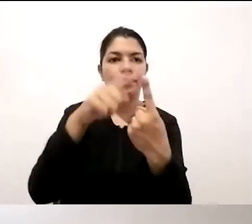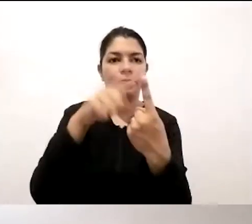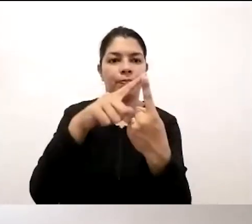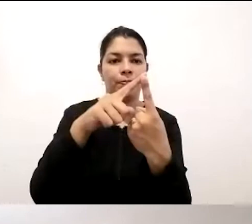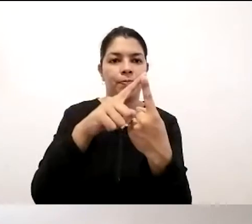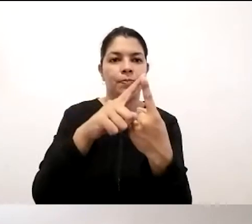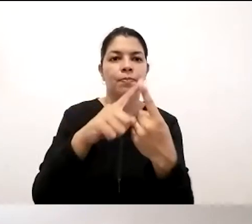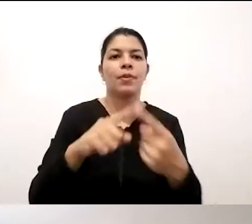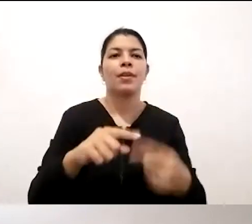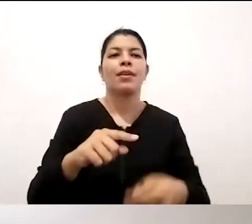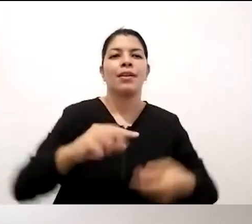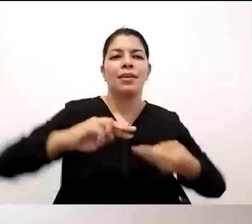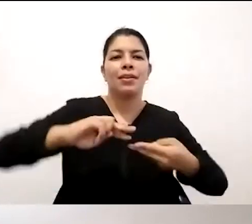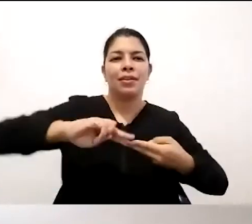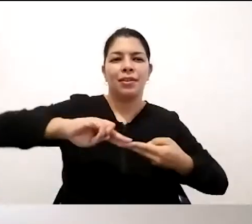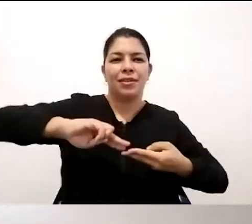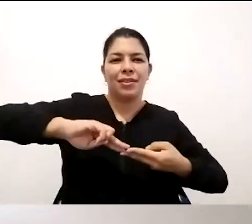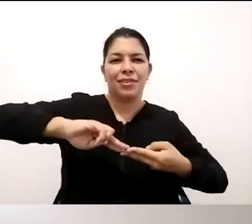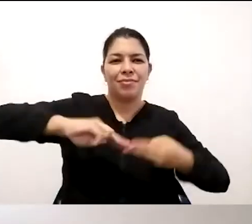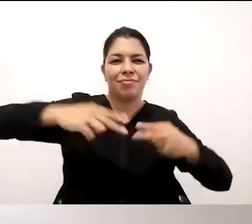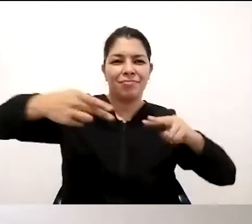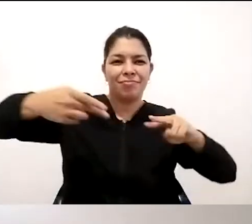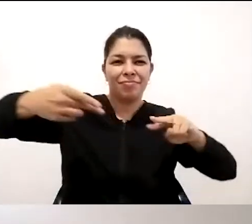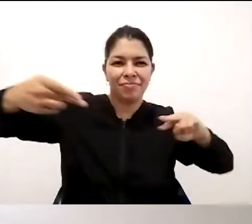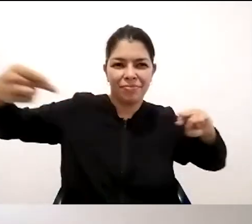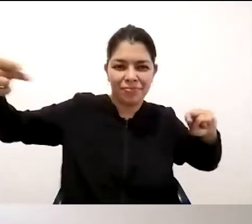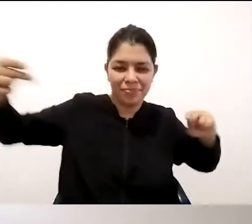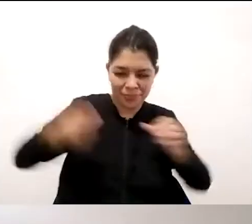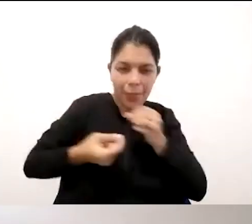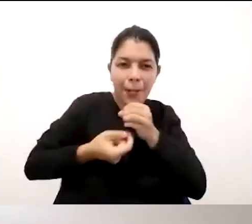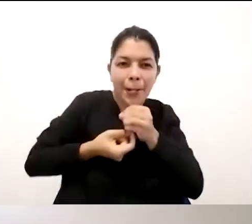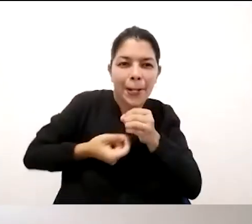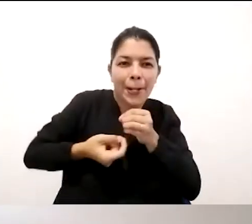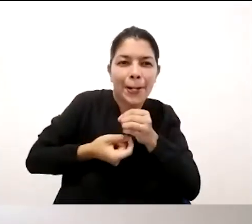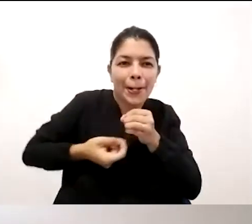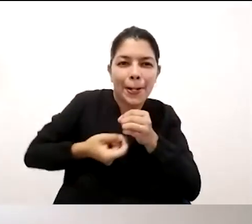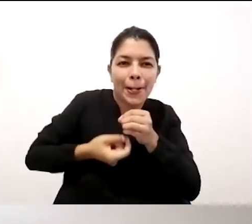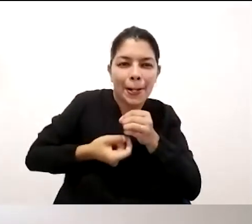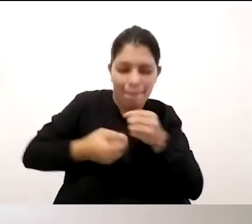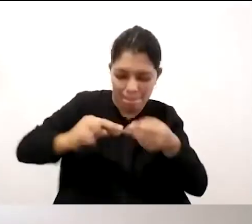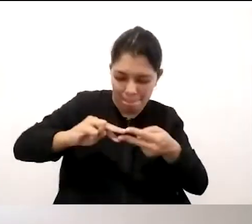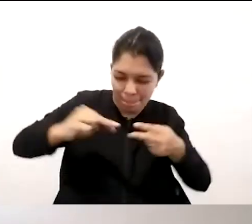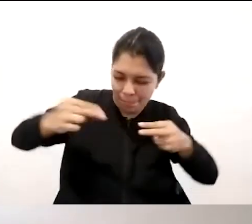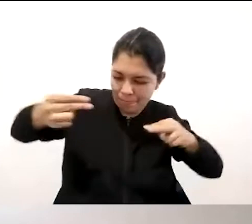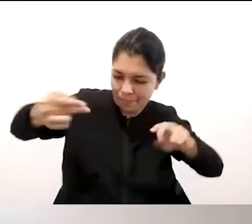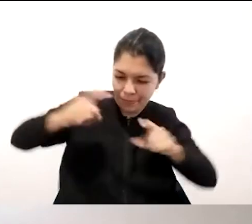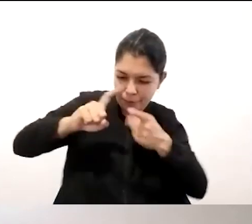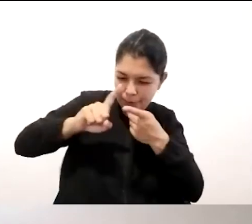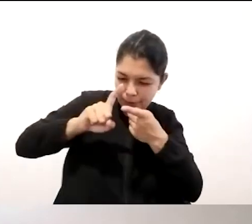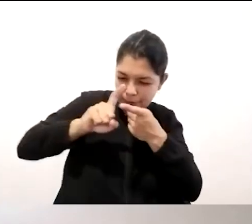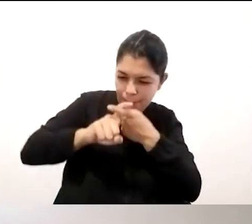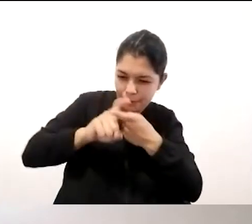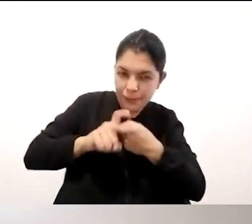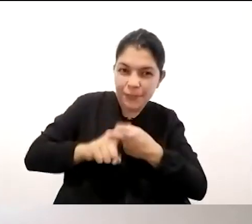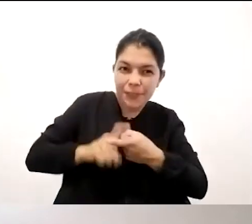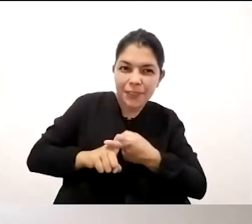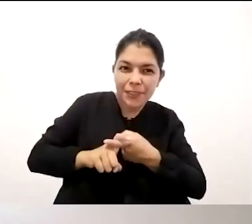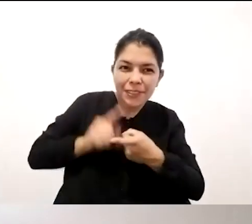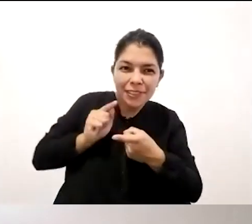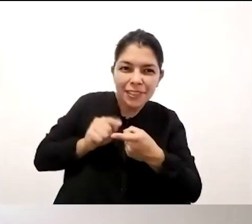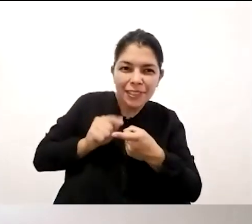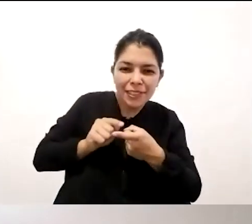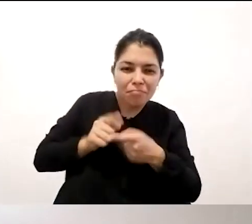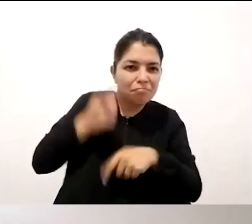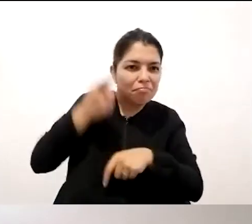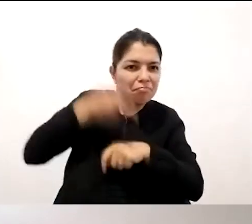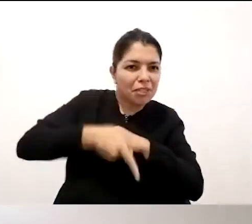tiene que ver es la referencia ante la carga genética que se tiene en los cromosomas sexuales y su desarrollo. Cuando